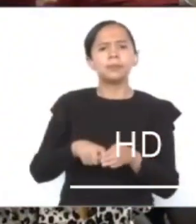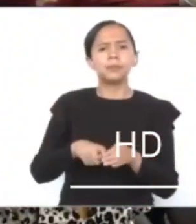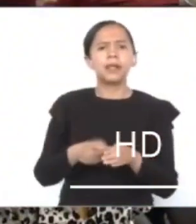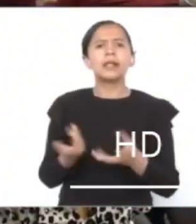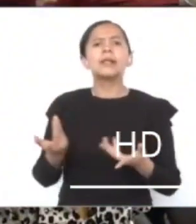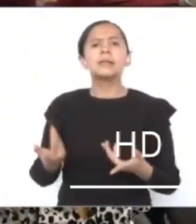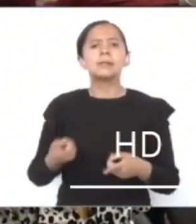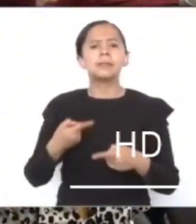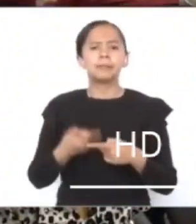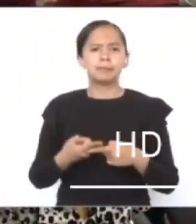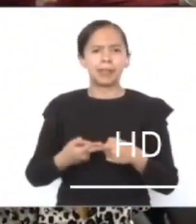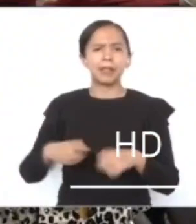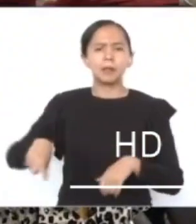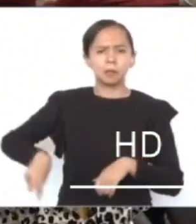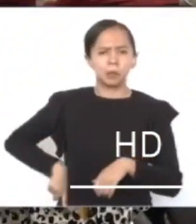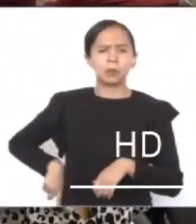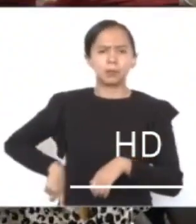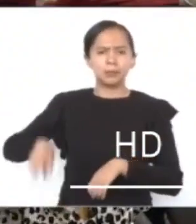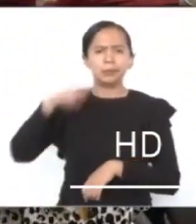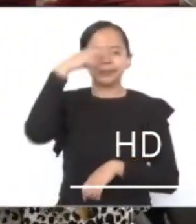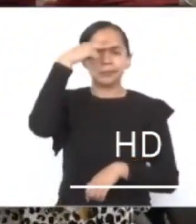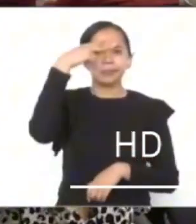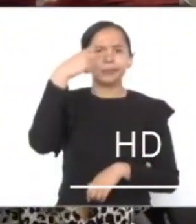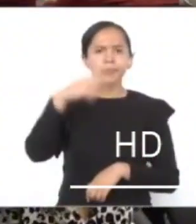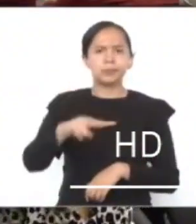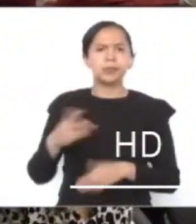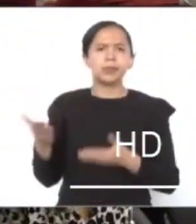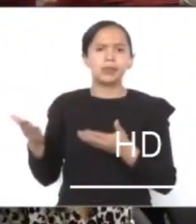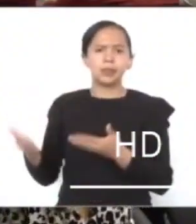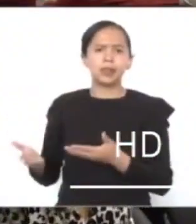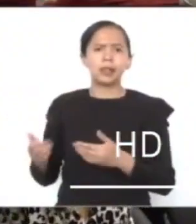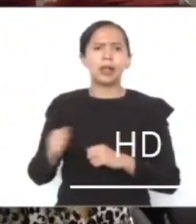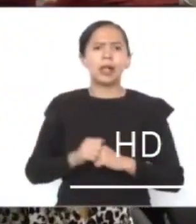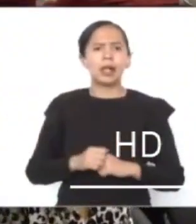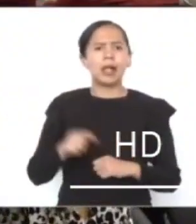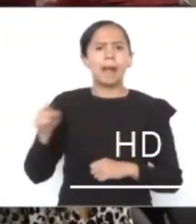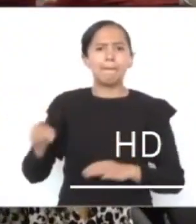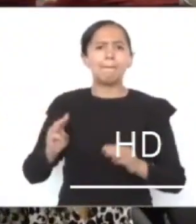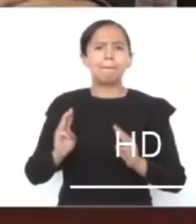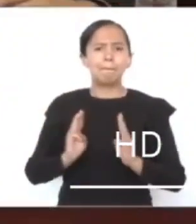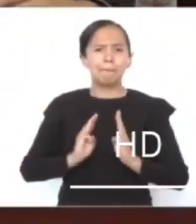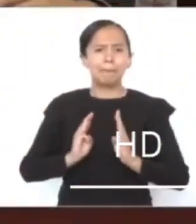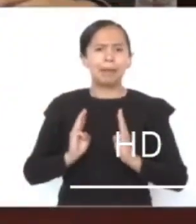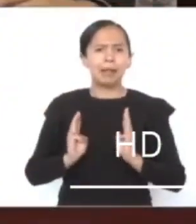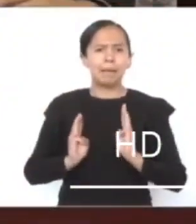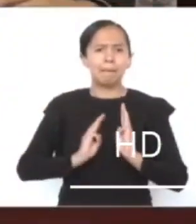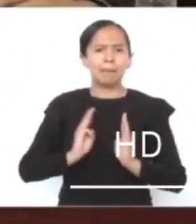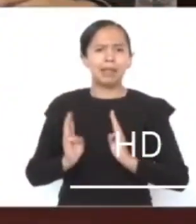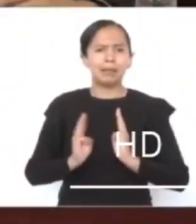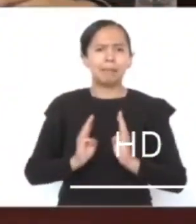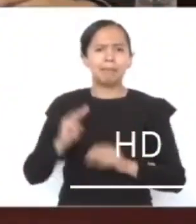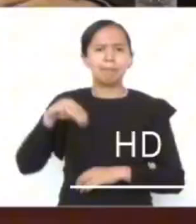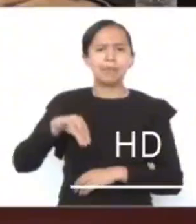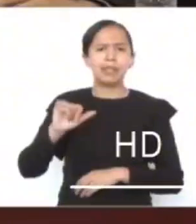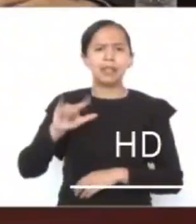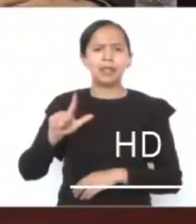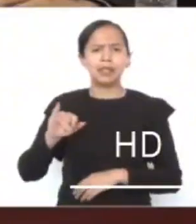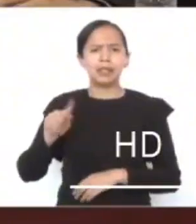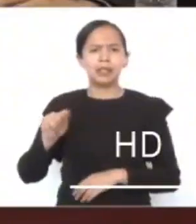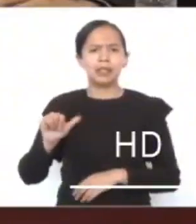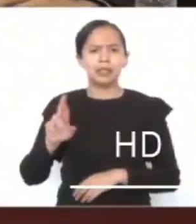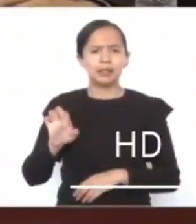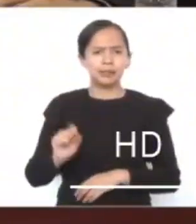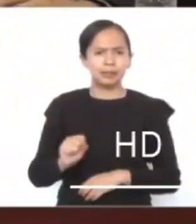por parte del Gobierno de México, la Comandancia de la Primera Zona Militar de la Secretaría de la Defensa Nacional,